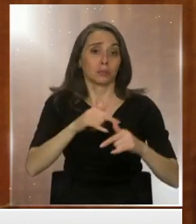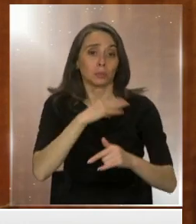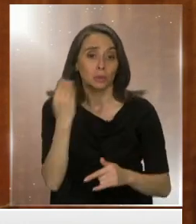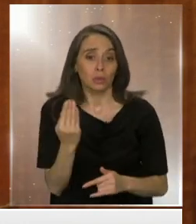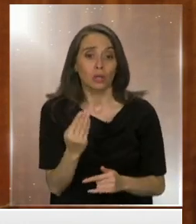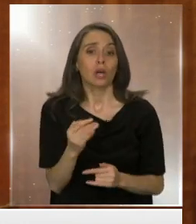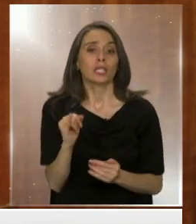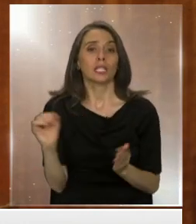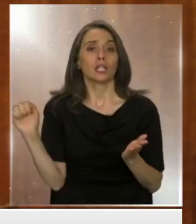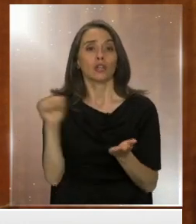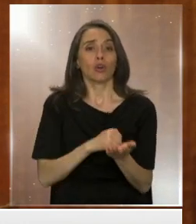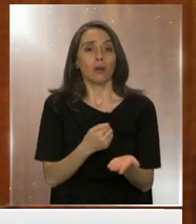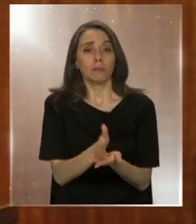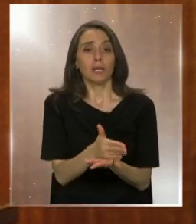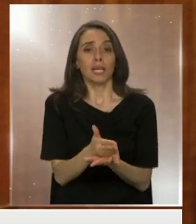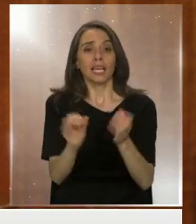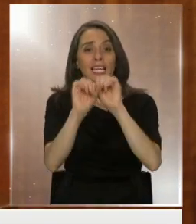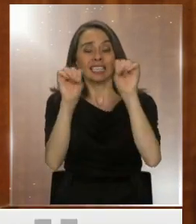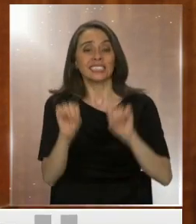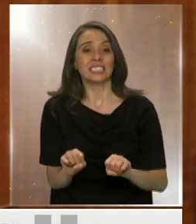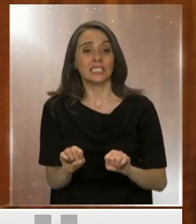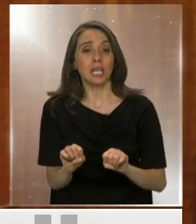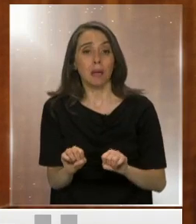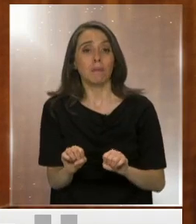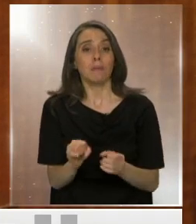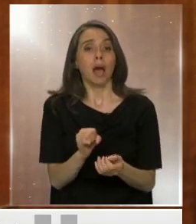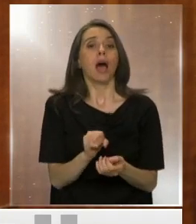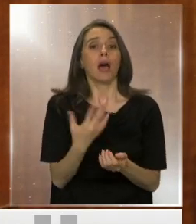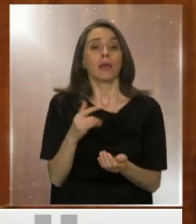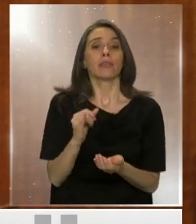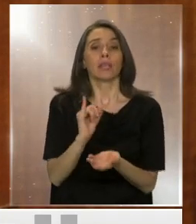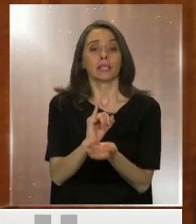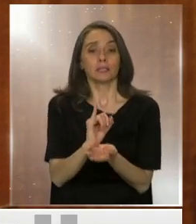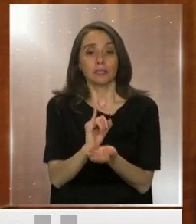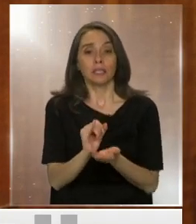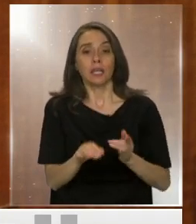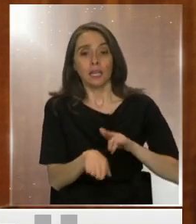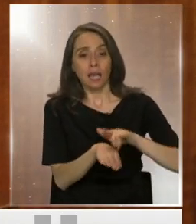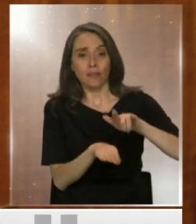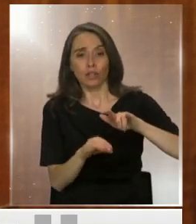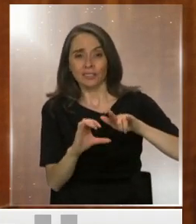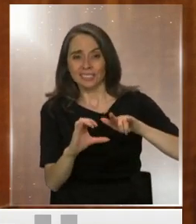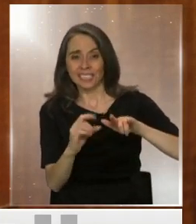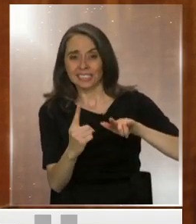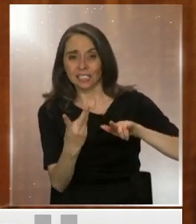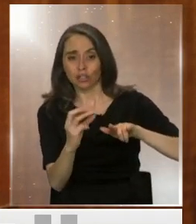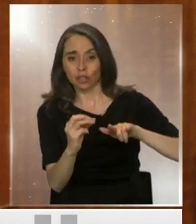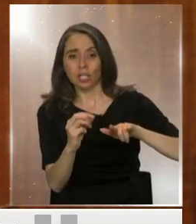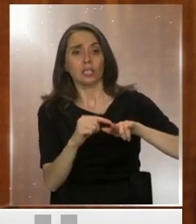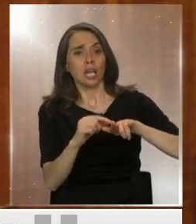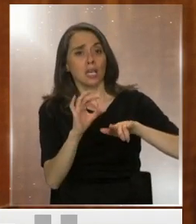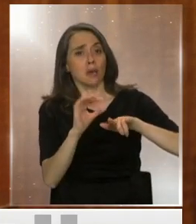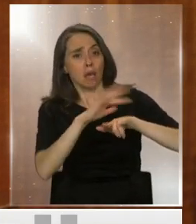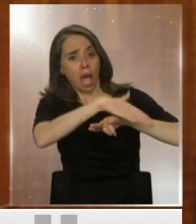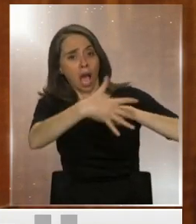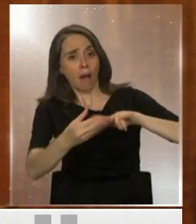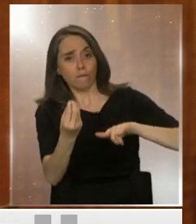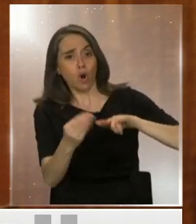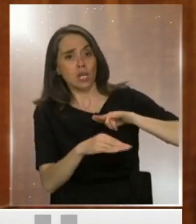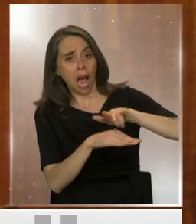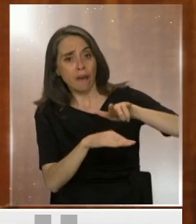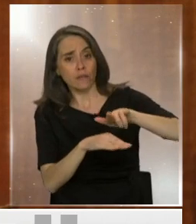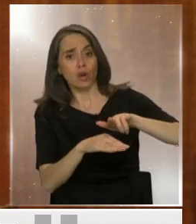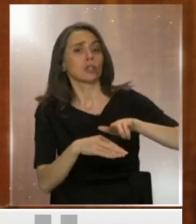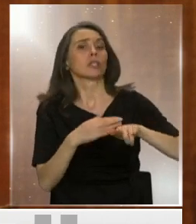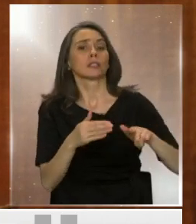transporte estratégico institucional porque se basa en gran medida en aviones 630 en un sistema que de alta confiabilidad nosotros nos